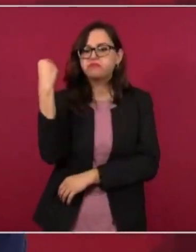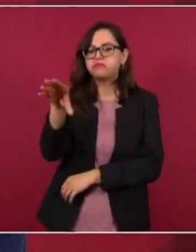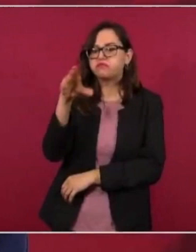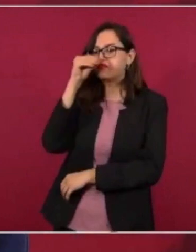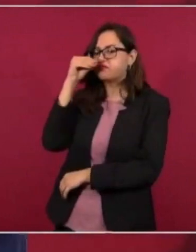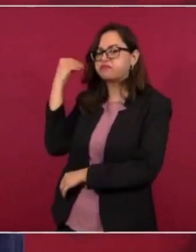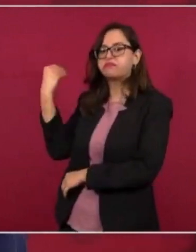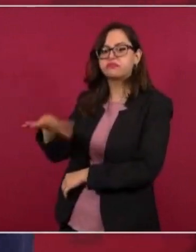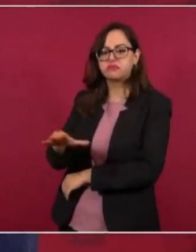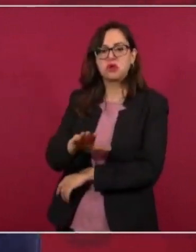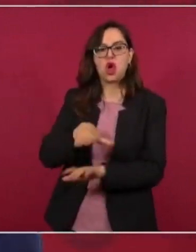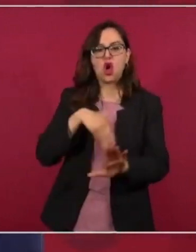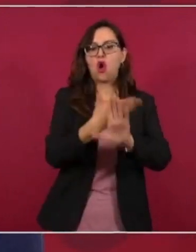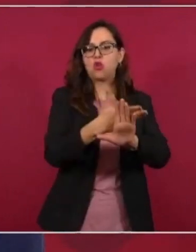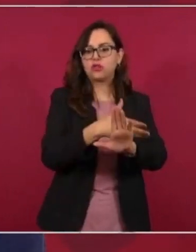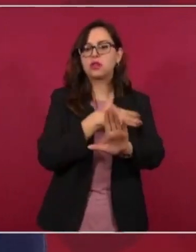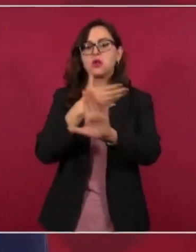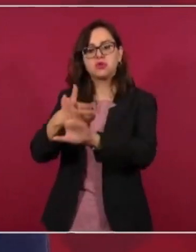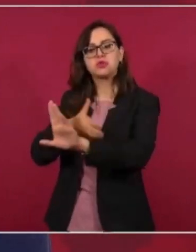hechos,